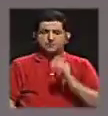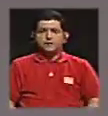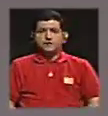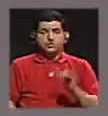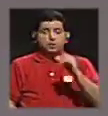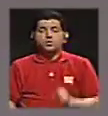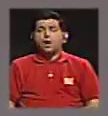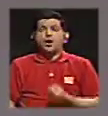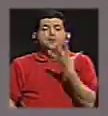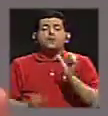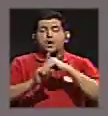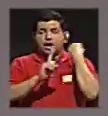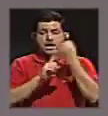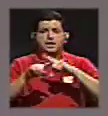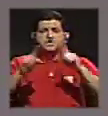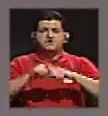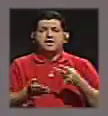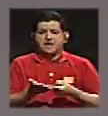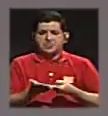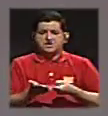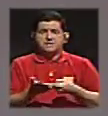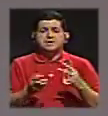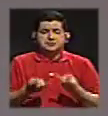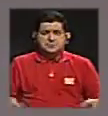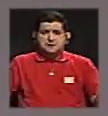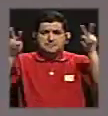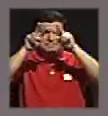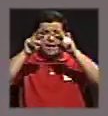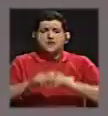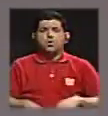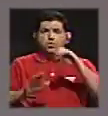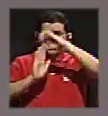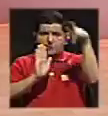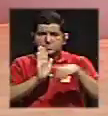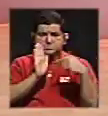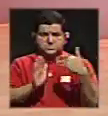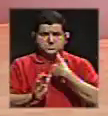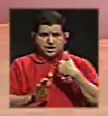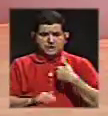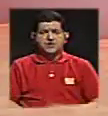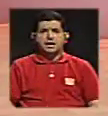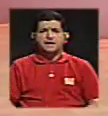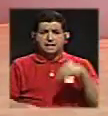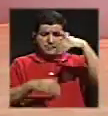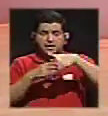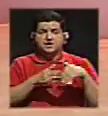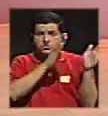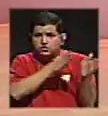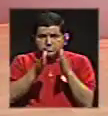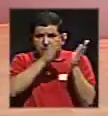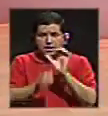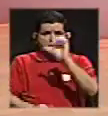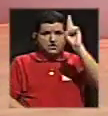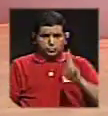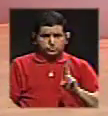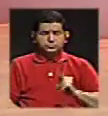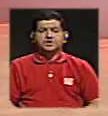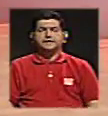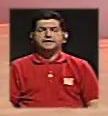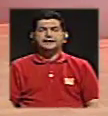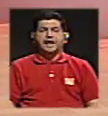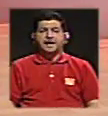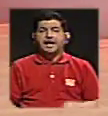pluralismo y tiene que ver con otros valores constitucionales muy importantes eh en en el ordenamiento costarricense la la